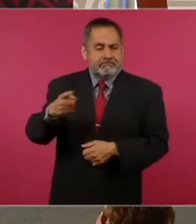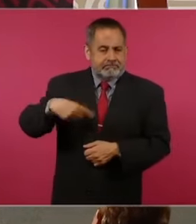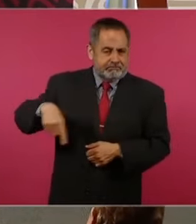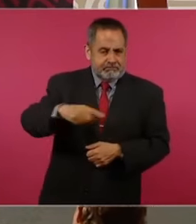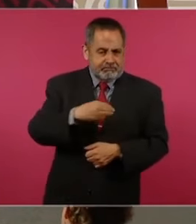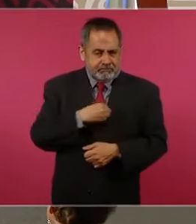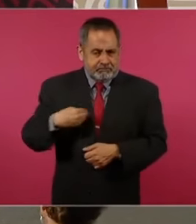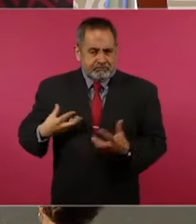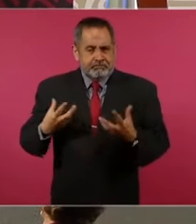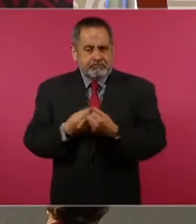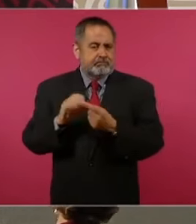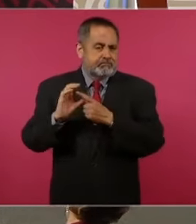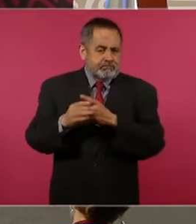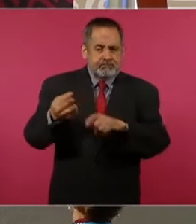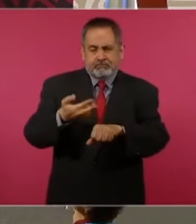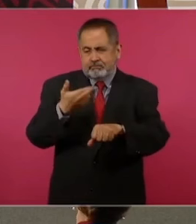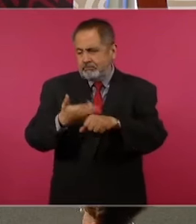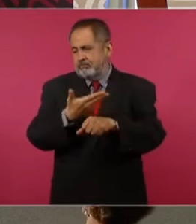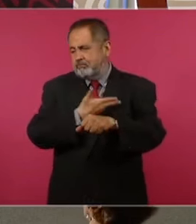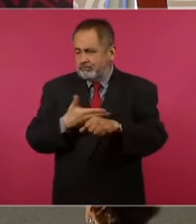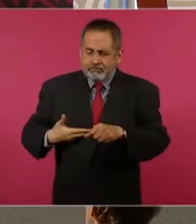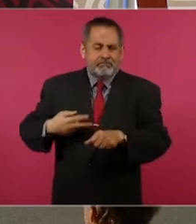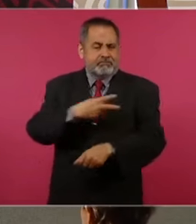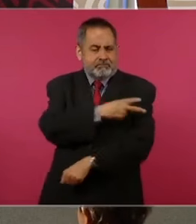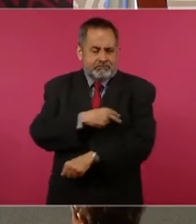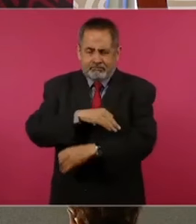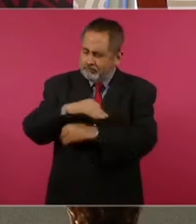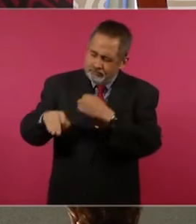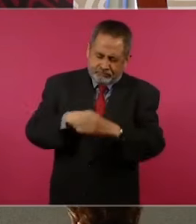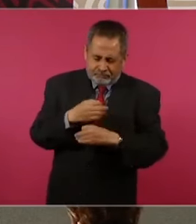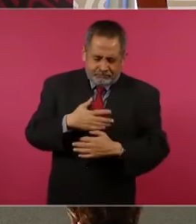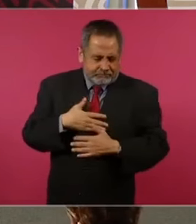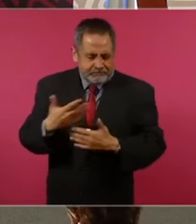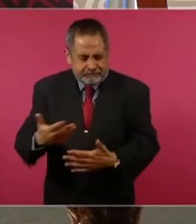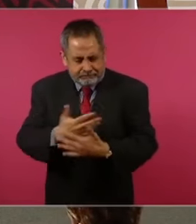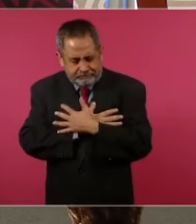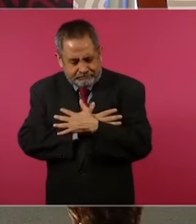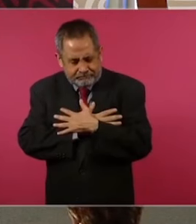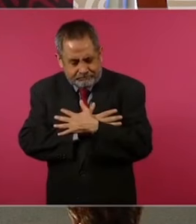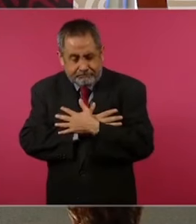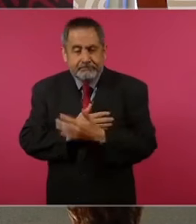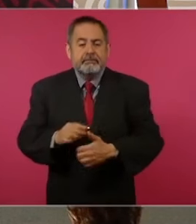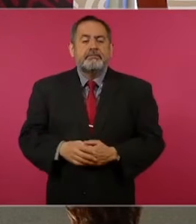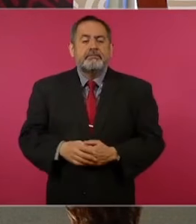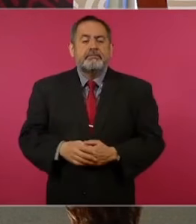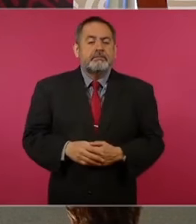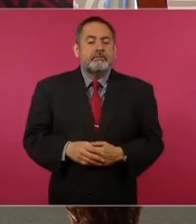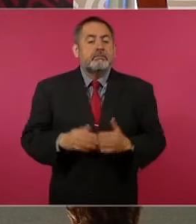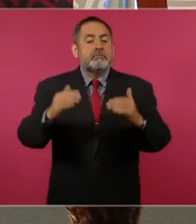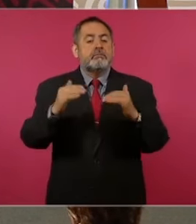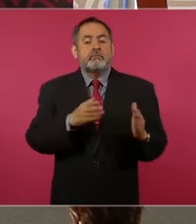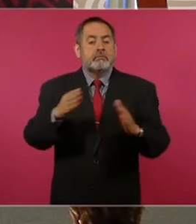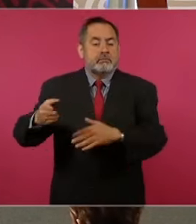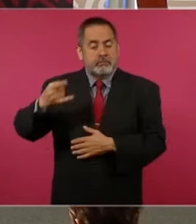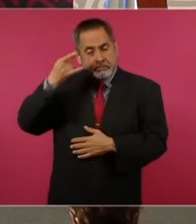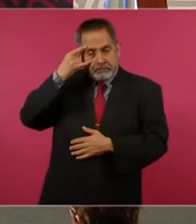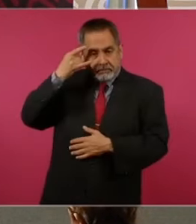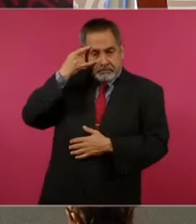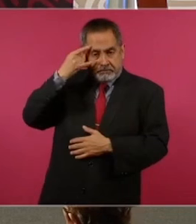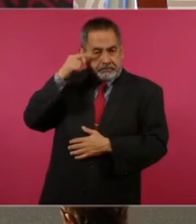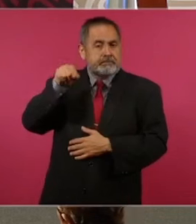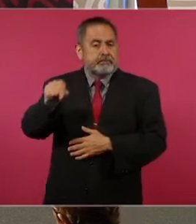integrantes de los comités, tesoreras, presidentes, vocales y a todo el equipo de Quintana Roo. Ahora nos vamos a Campeche, en donde